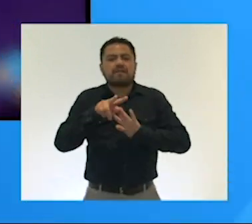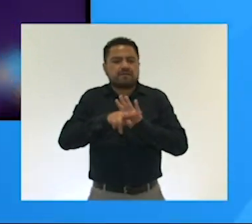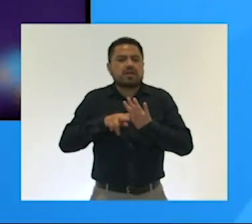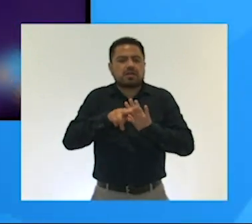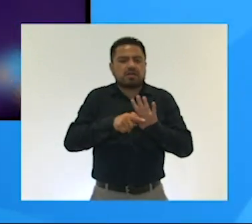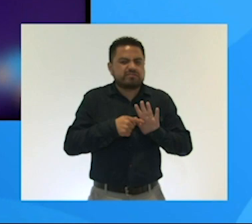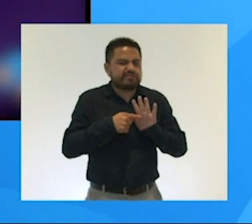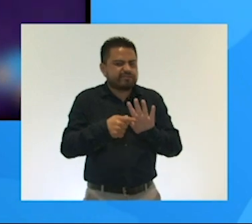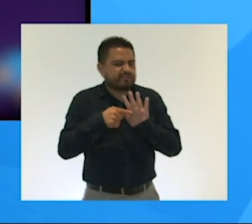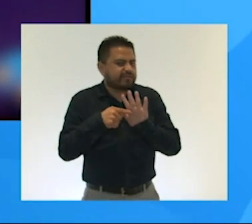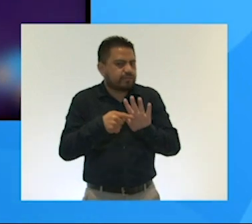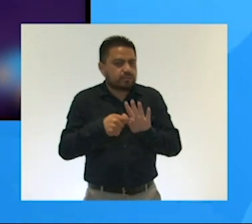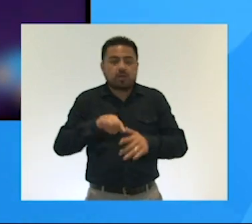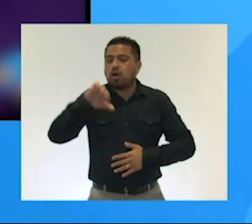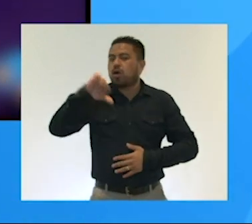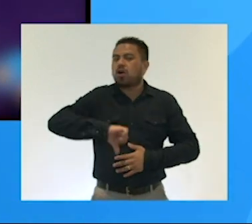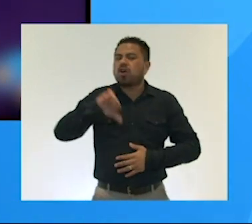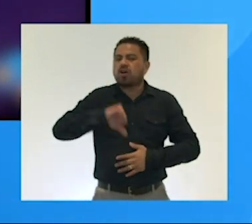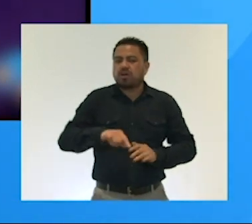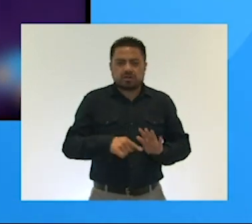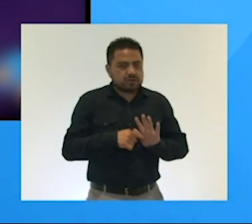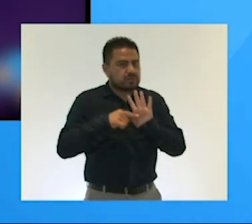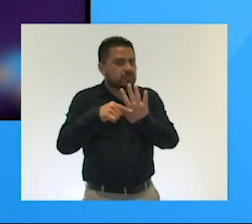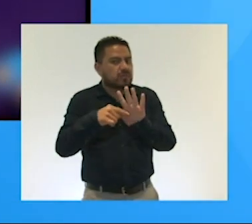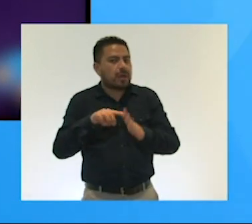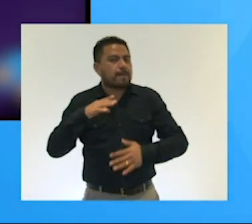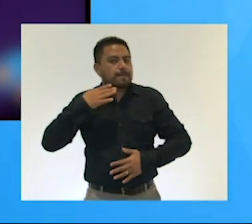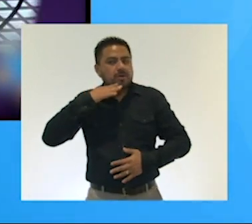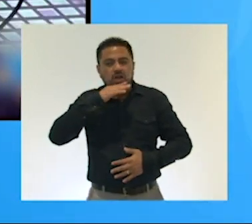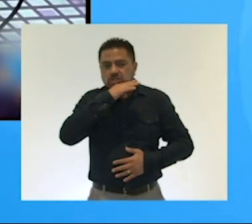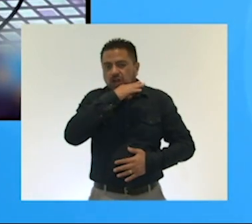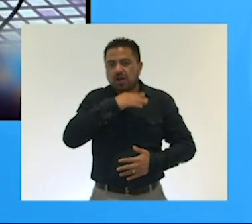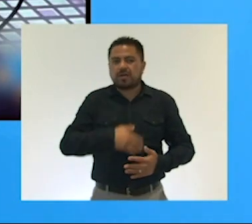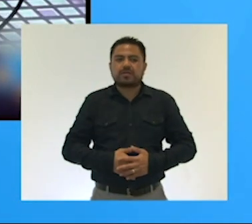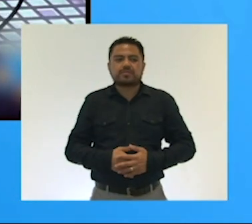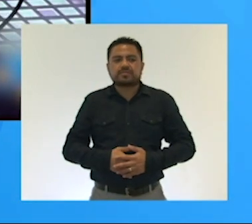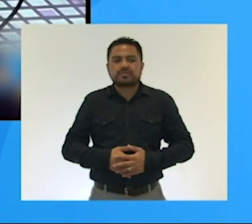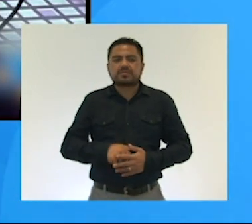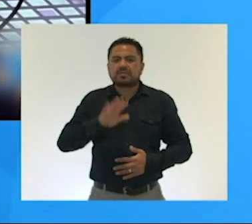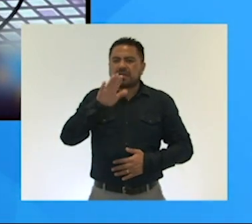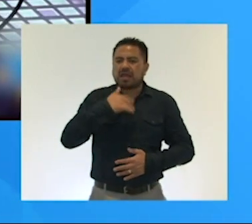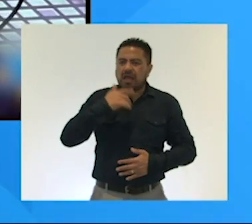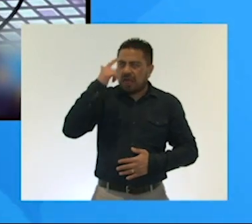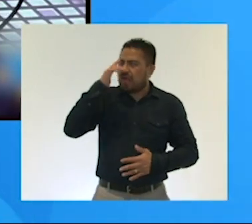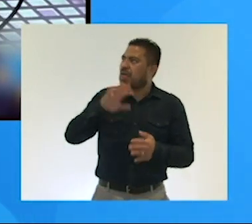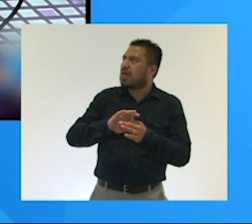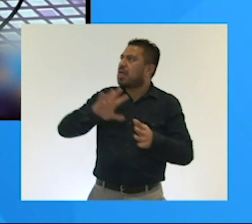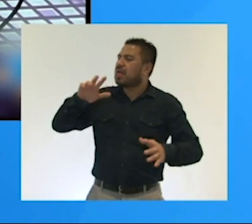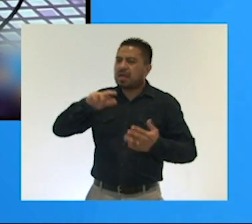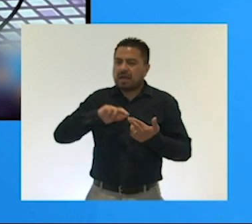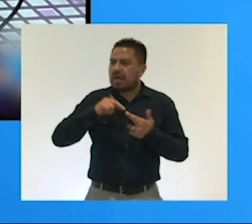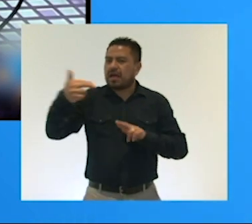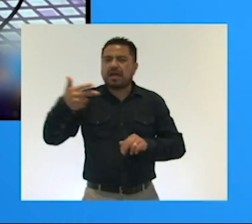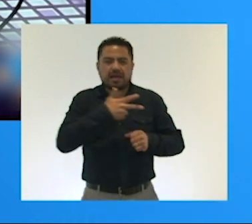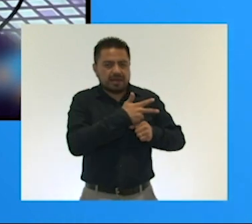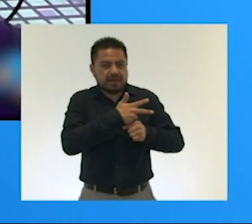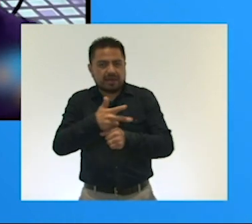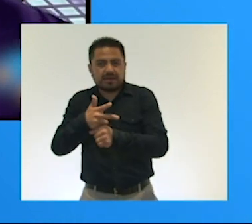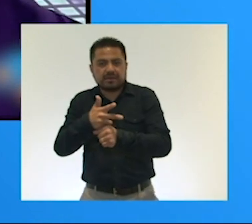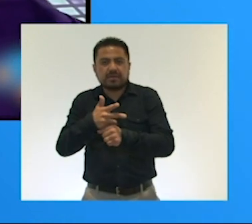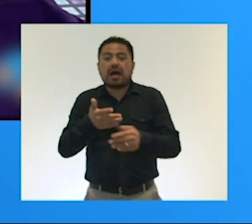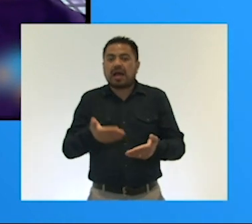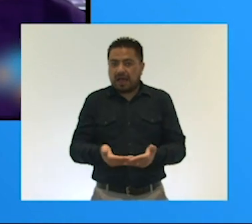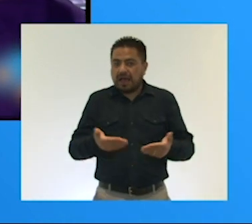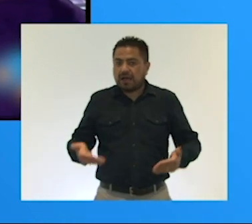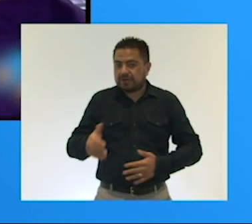vamos a ver. Hoy presentamos pozole. Ay, se me estaba olvidando el cable de la cámara. Ahora